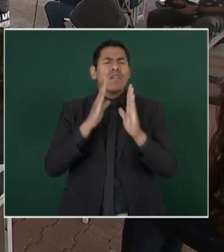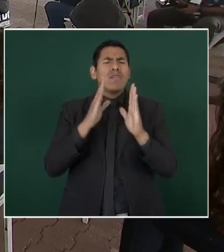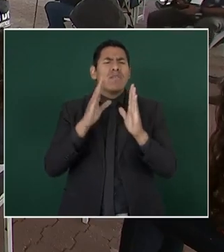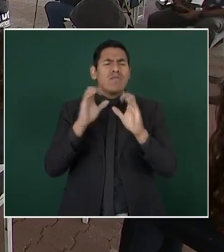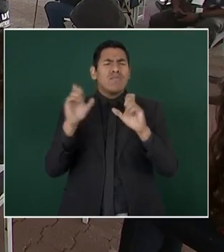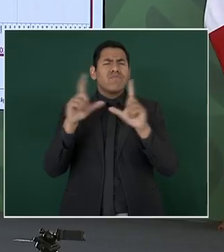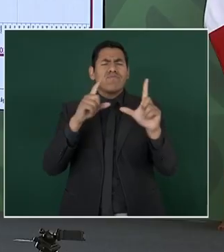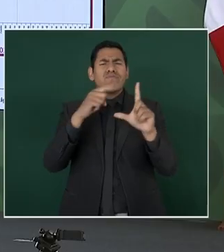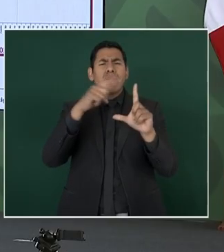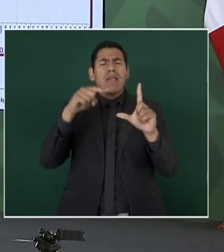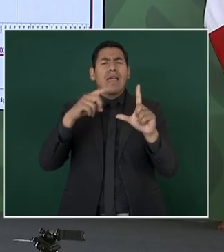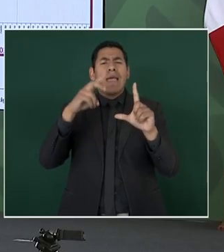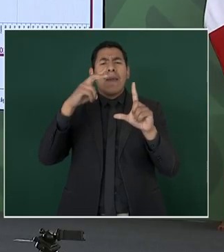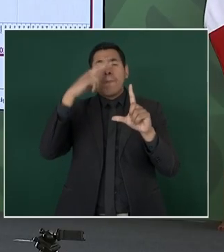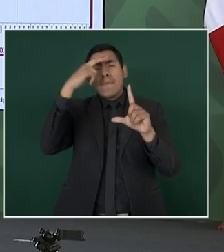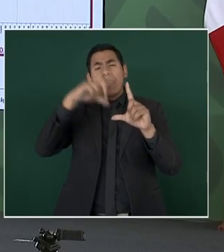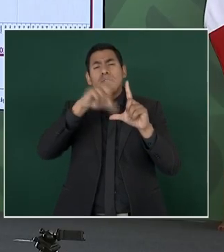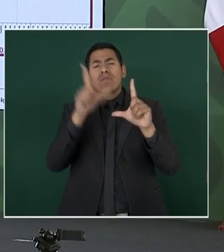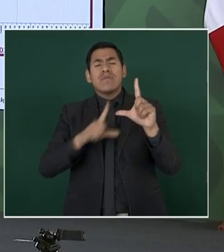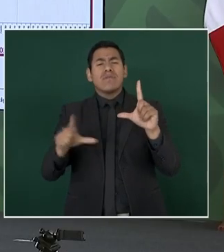de la nacional?